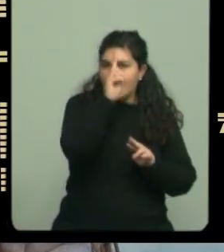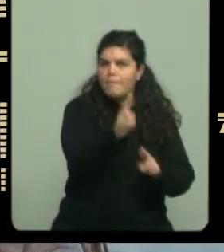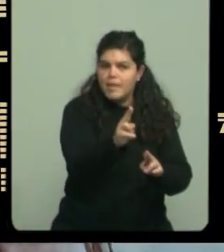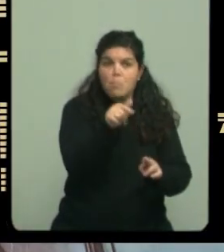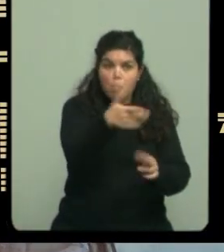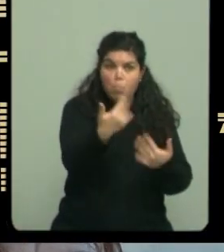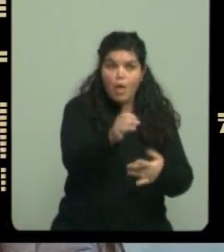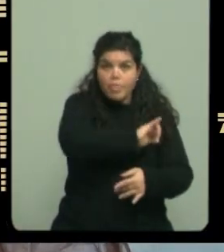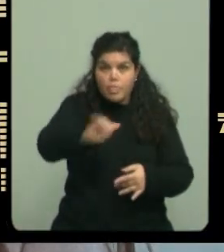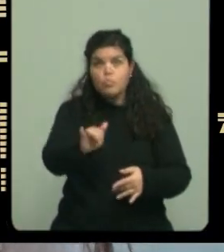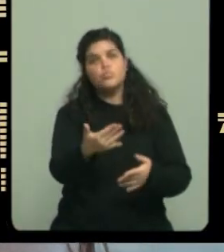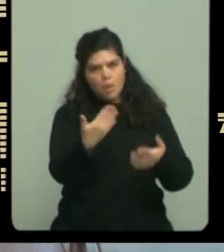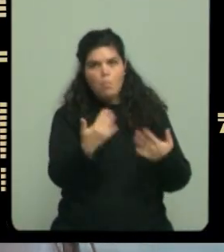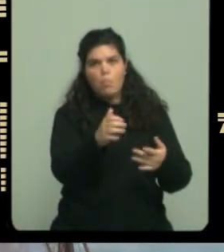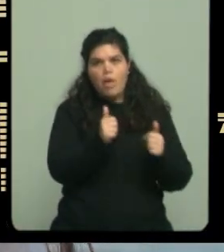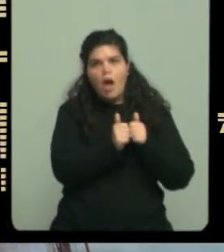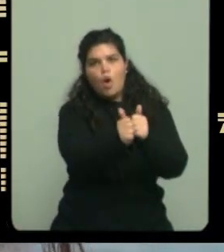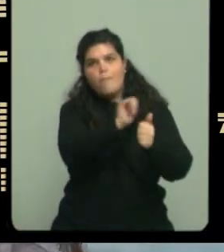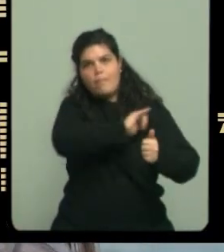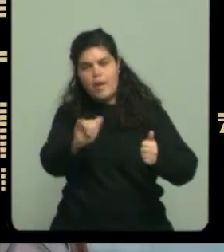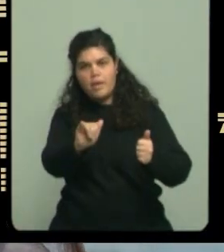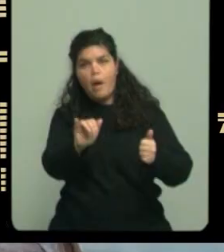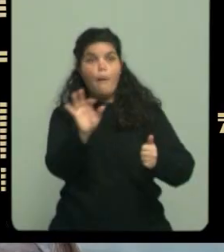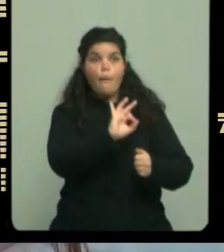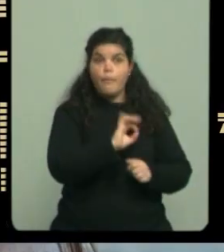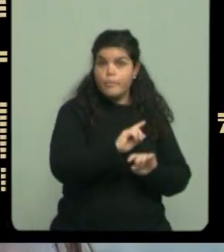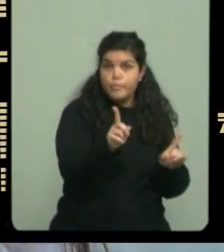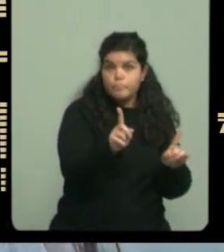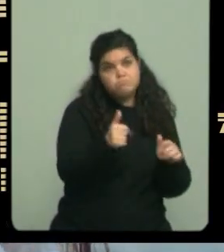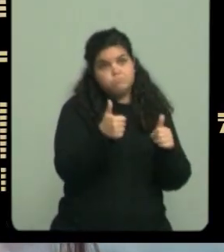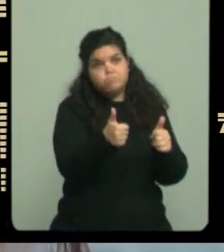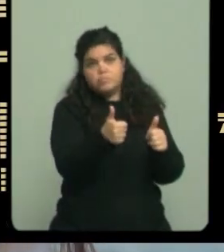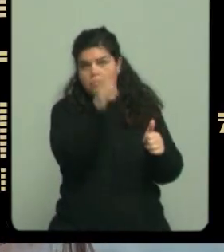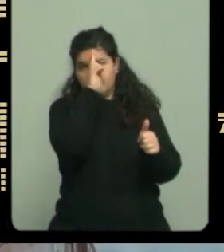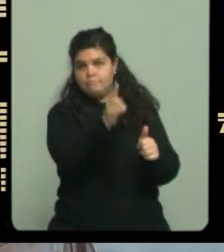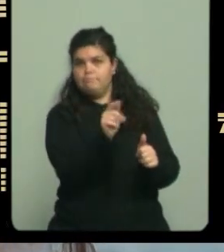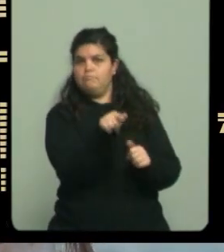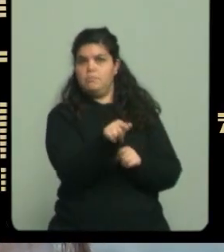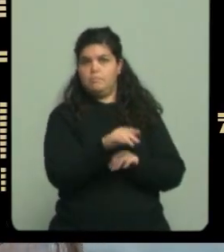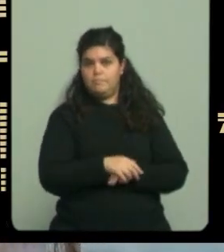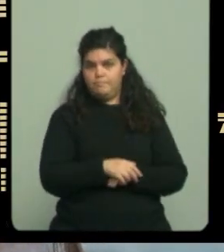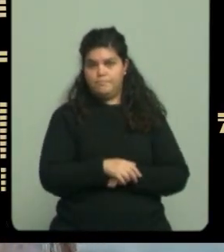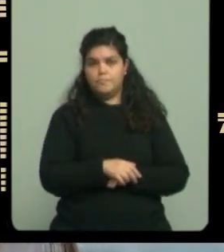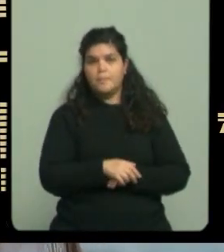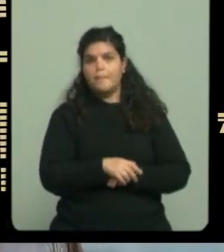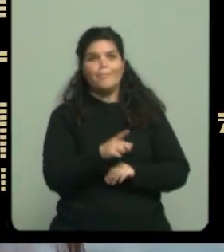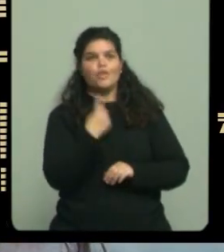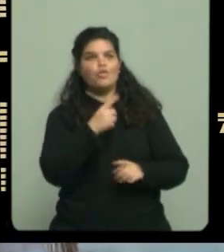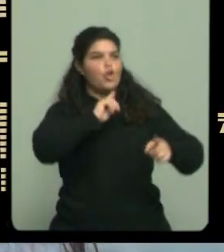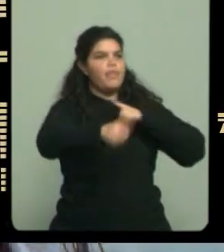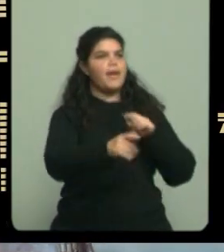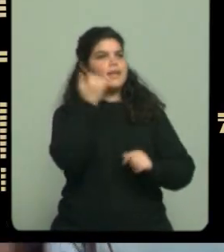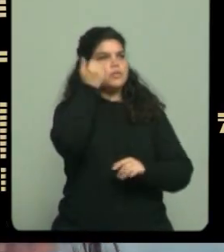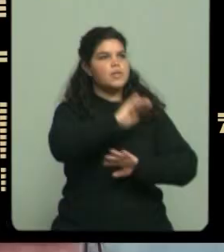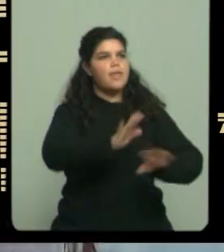denunciar, se denuncia. Si no, no. Siempre se respeta la autonomía. Pero nosotras no vamos directamente a, bueno,